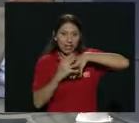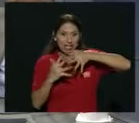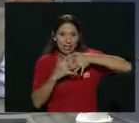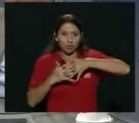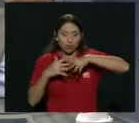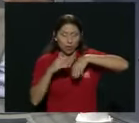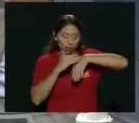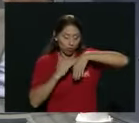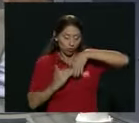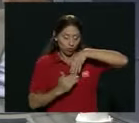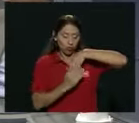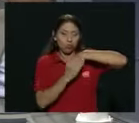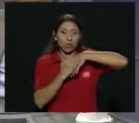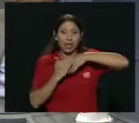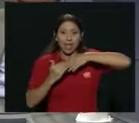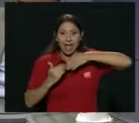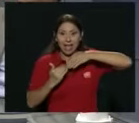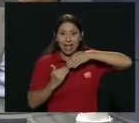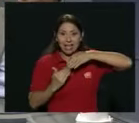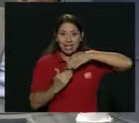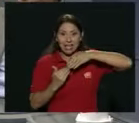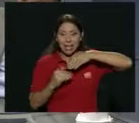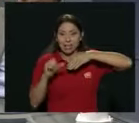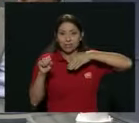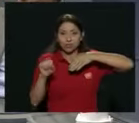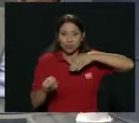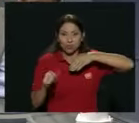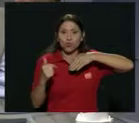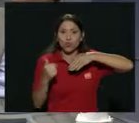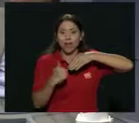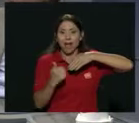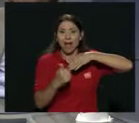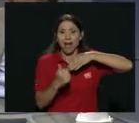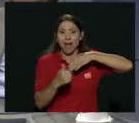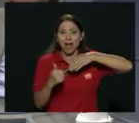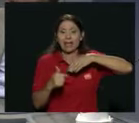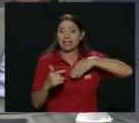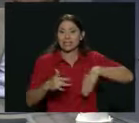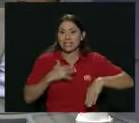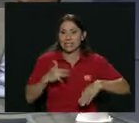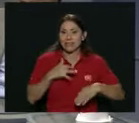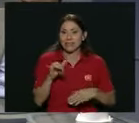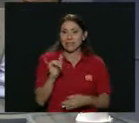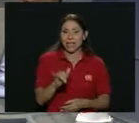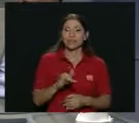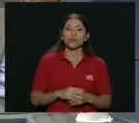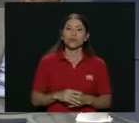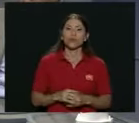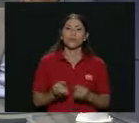los estados del sur de los Estados Unidos son especialmente sensibles